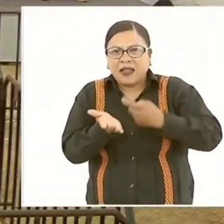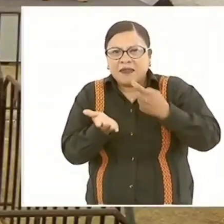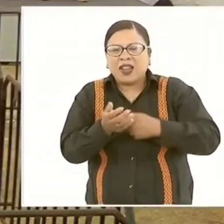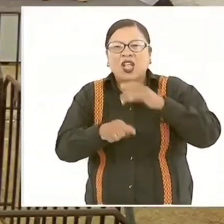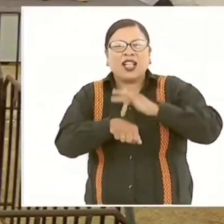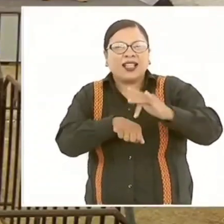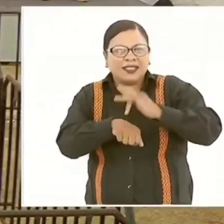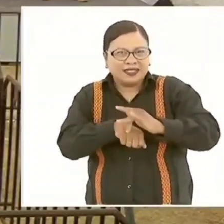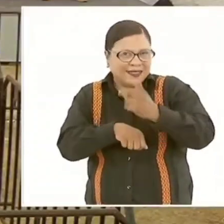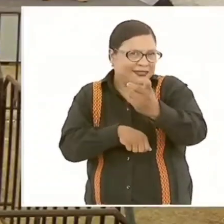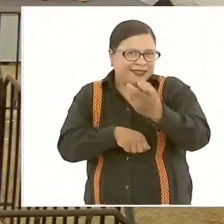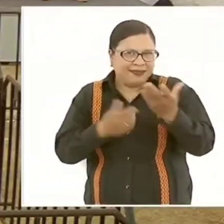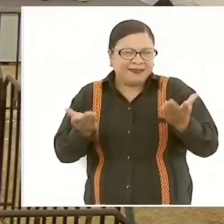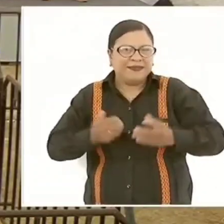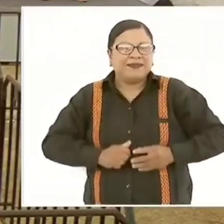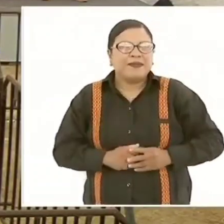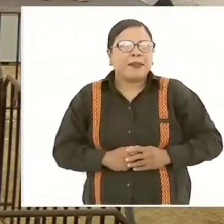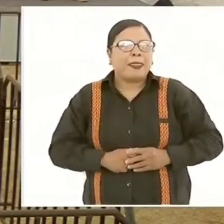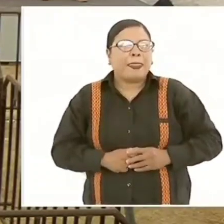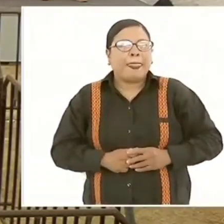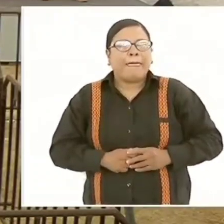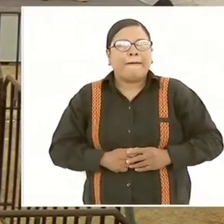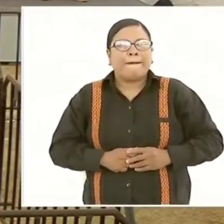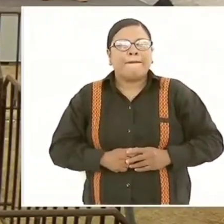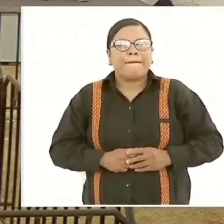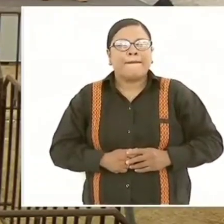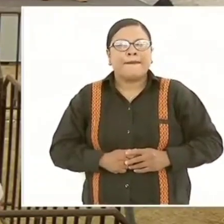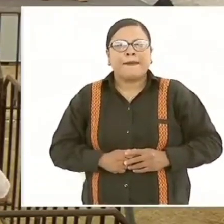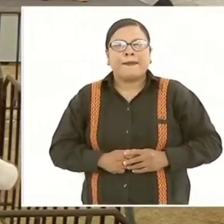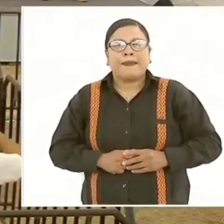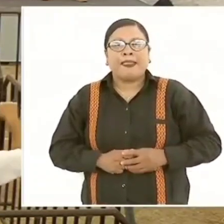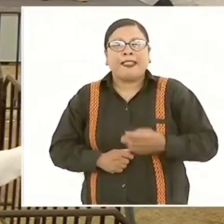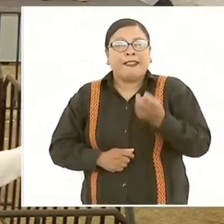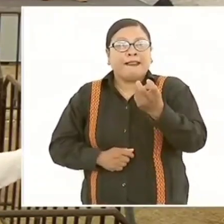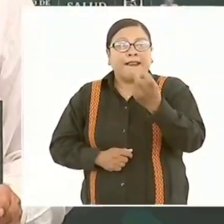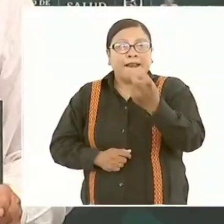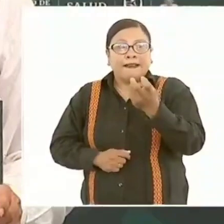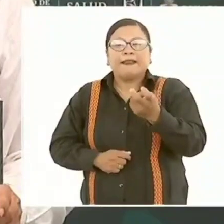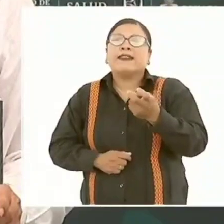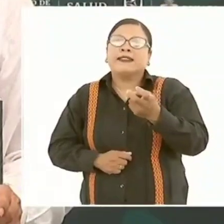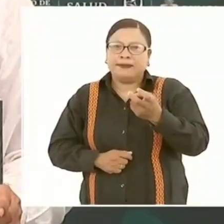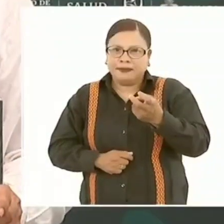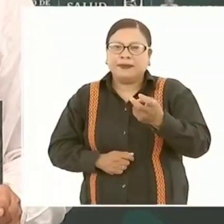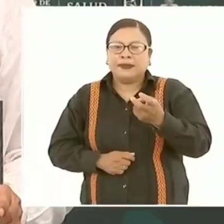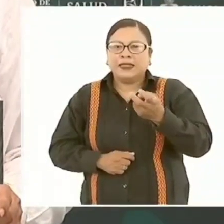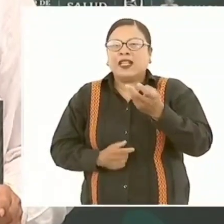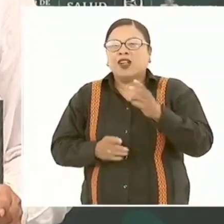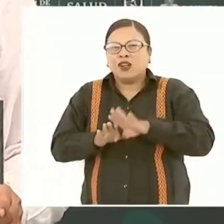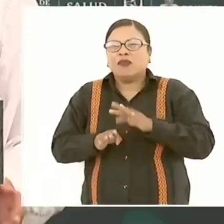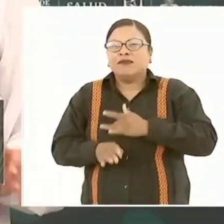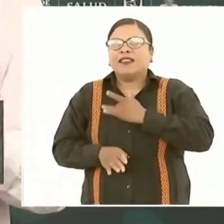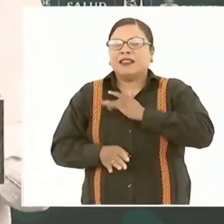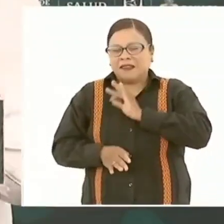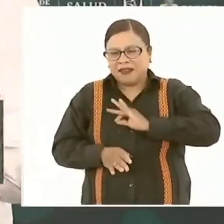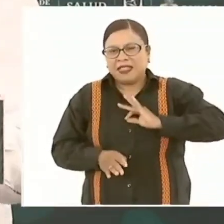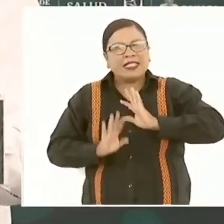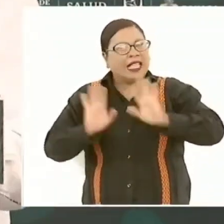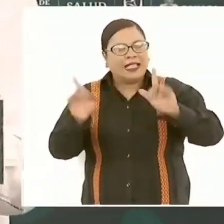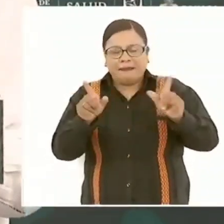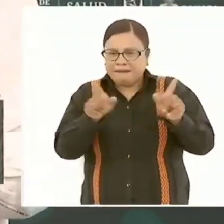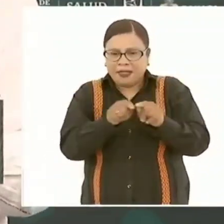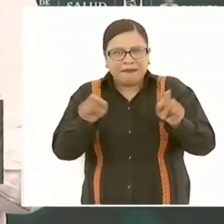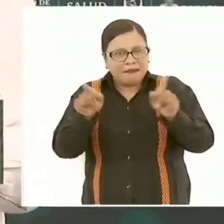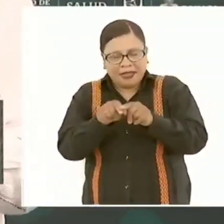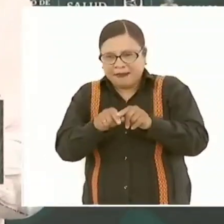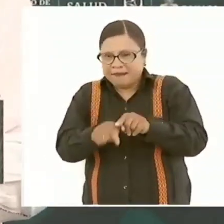sí. O sea, esa es la verdadera felicidad. Bueno, ya me alargué mucho, les